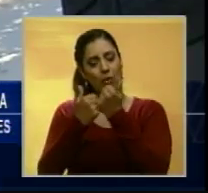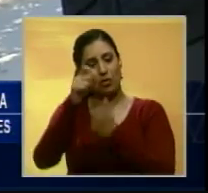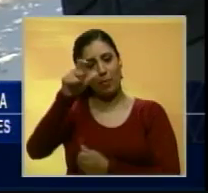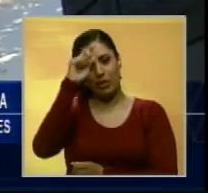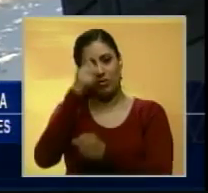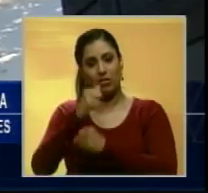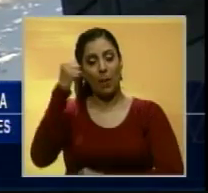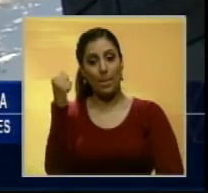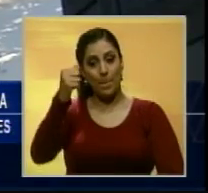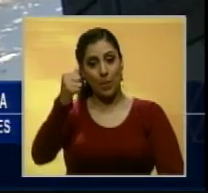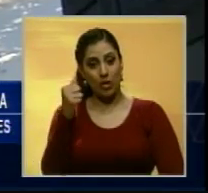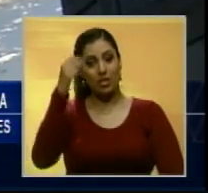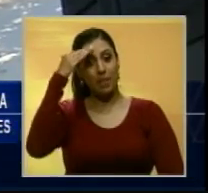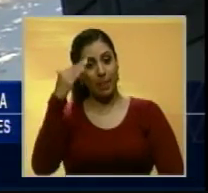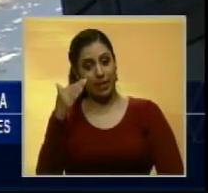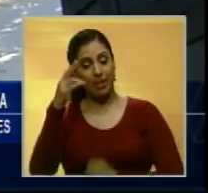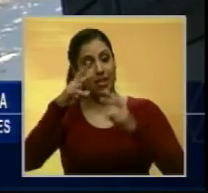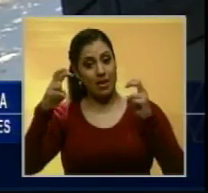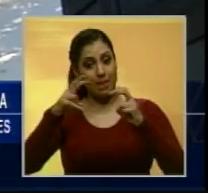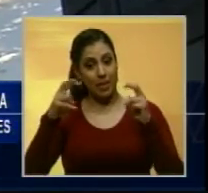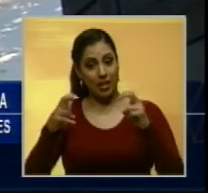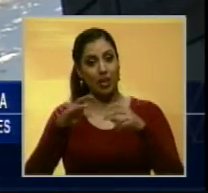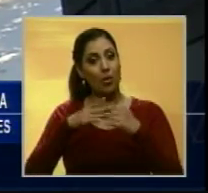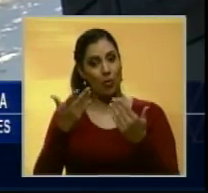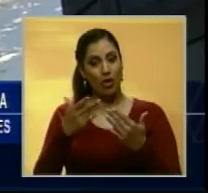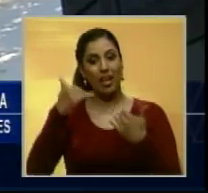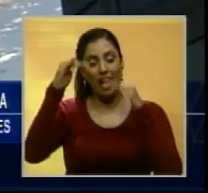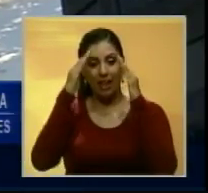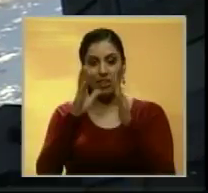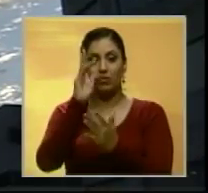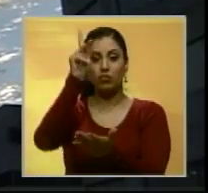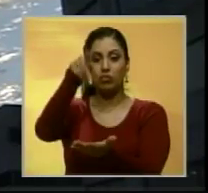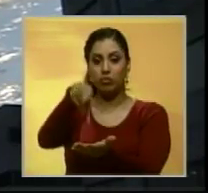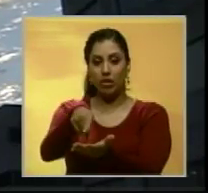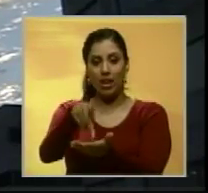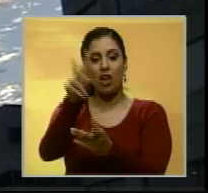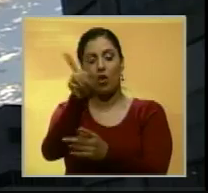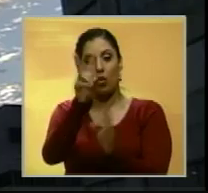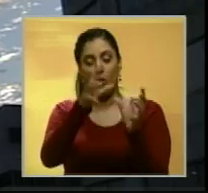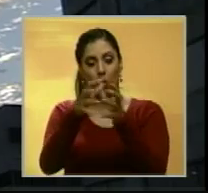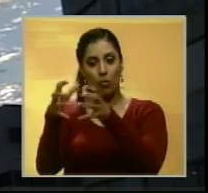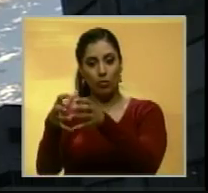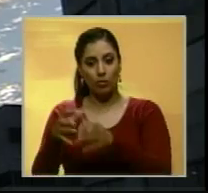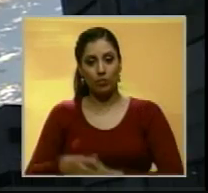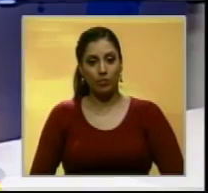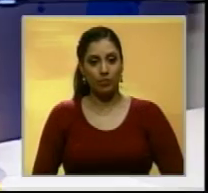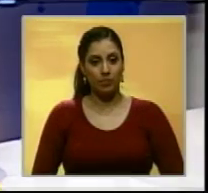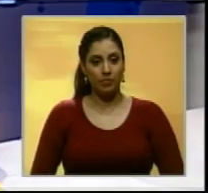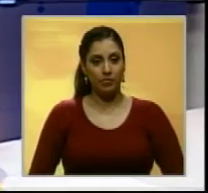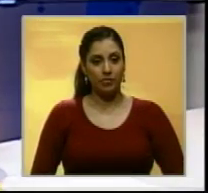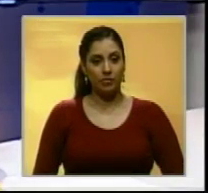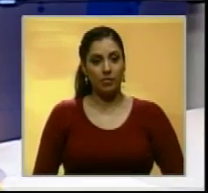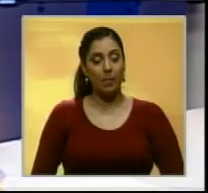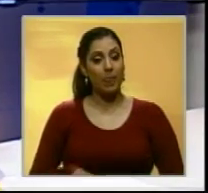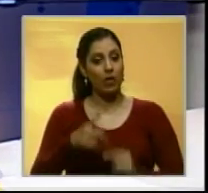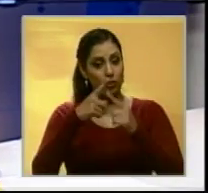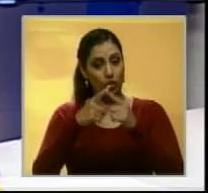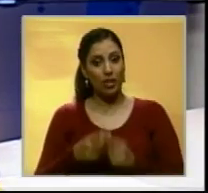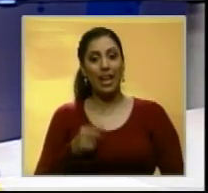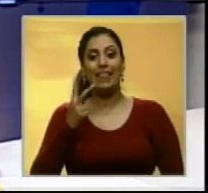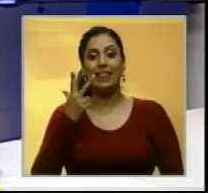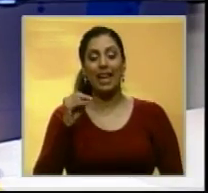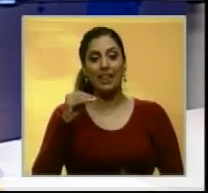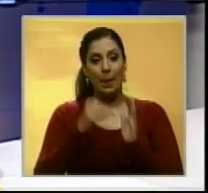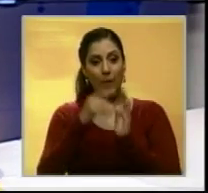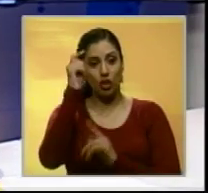de las fuerzas policiales y de investigaciones quienes se han apersonado en ambas estaciones. Un total de